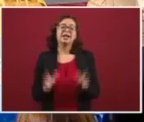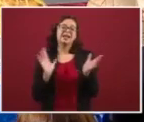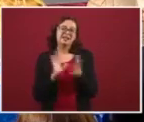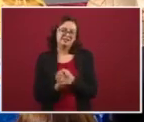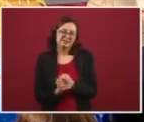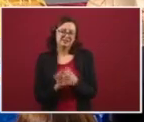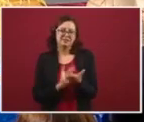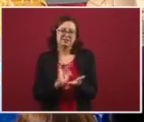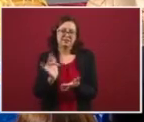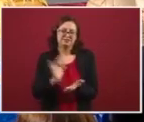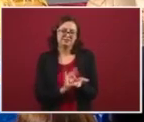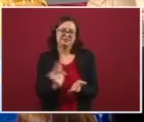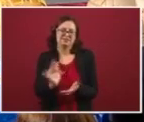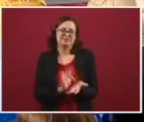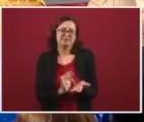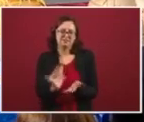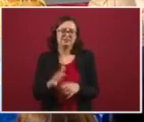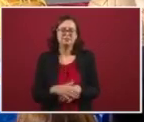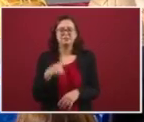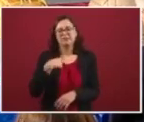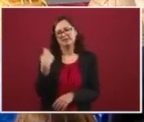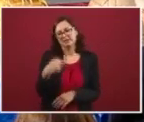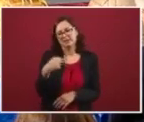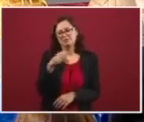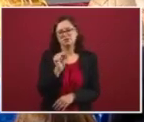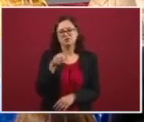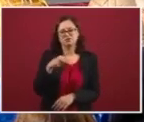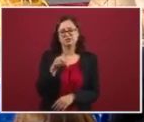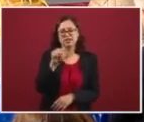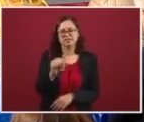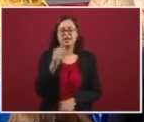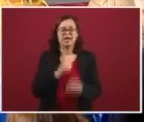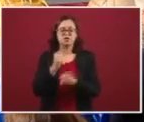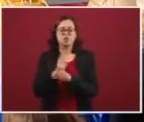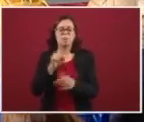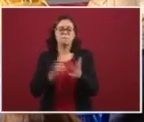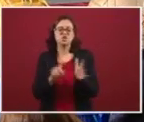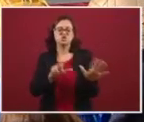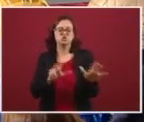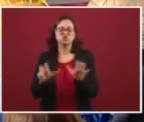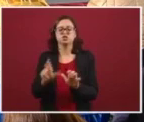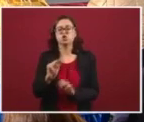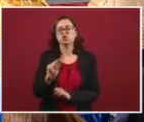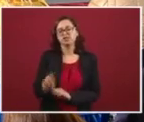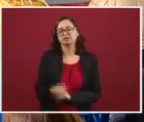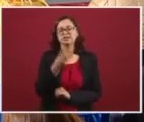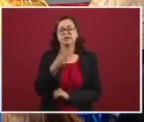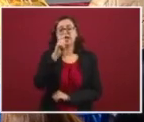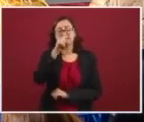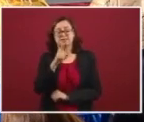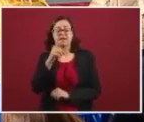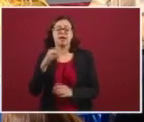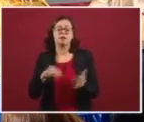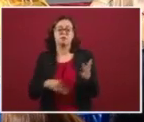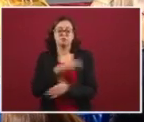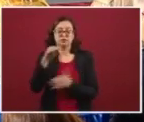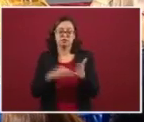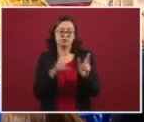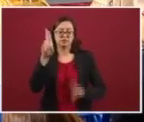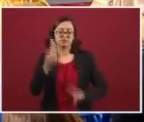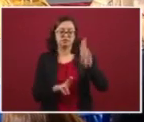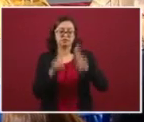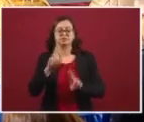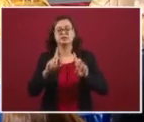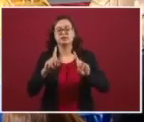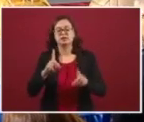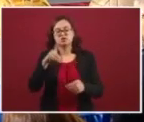Gracias. Sandra Aguilera, de Grupo Larsa Comunicaciones. En 1983, el municipio de Naucalpan donó un terreno a una